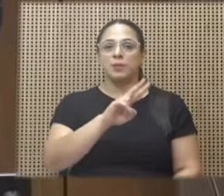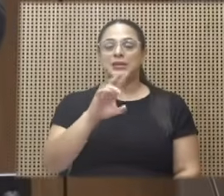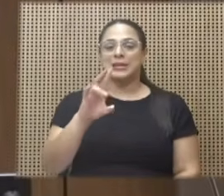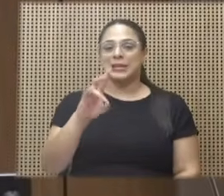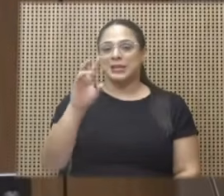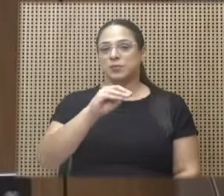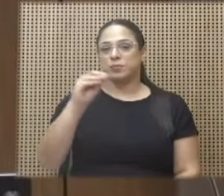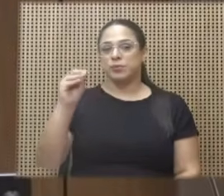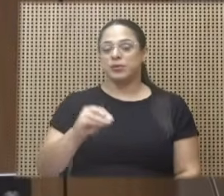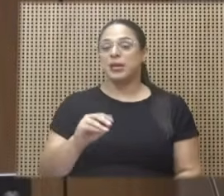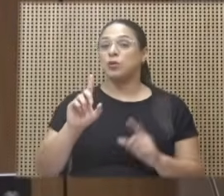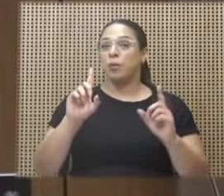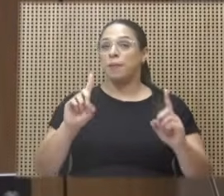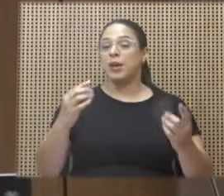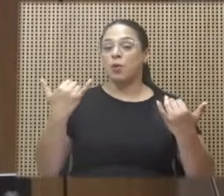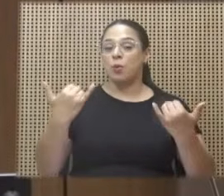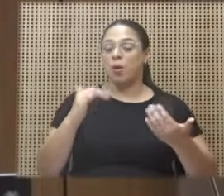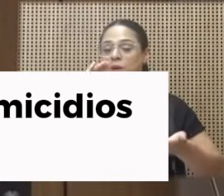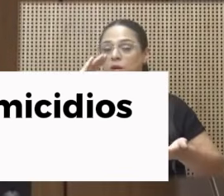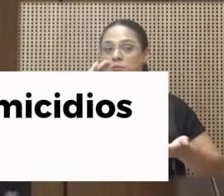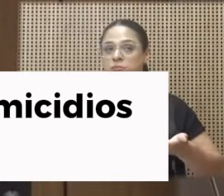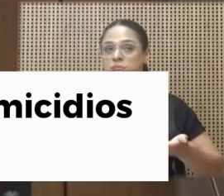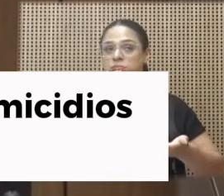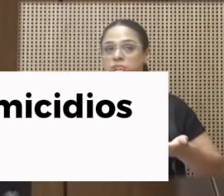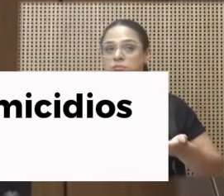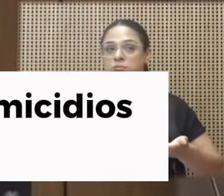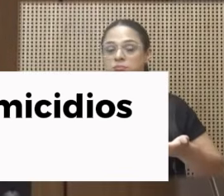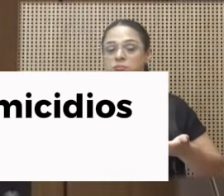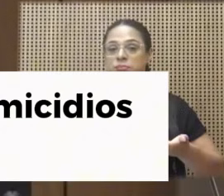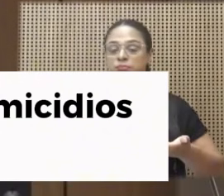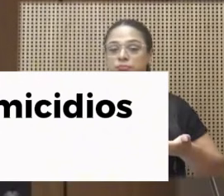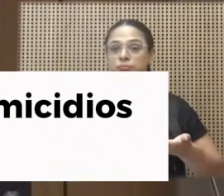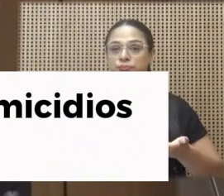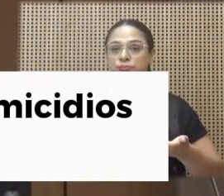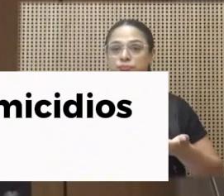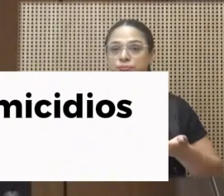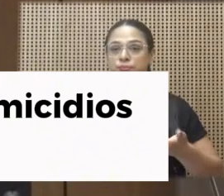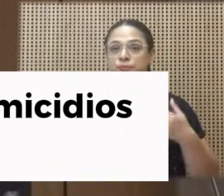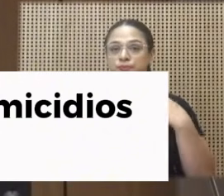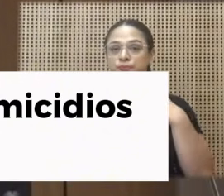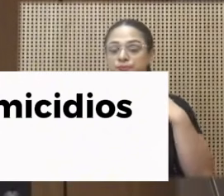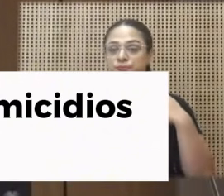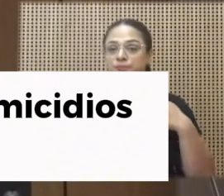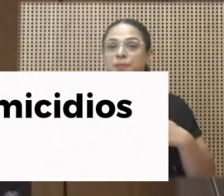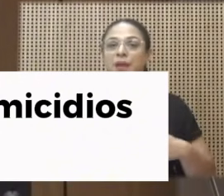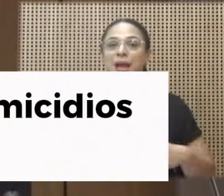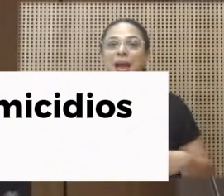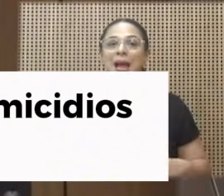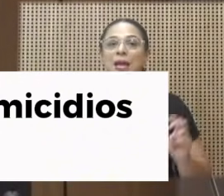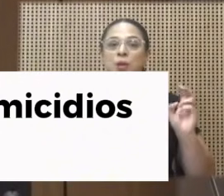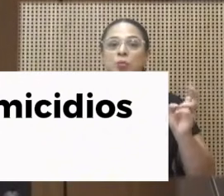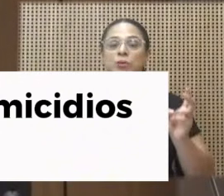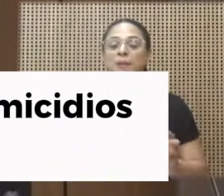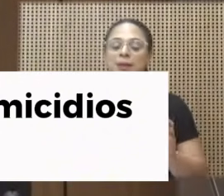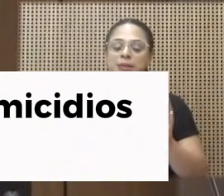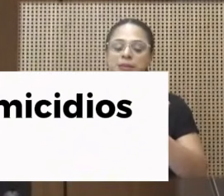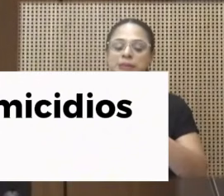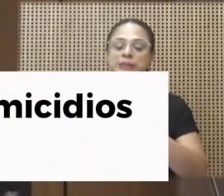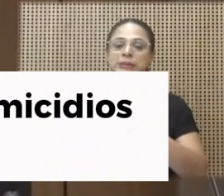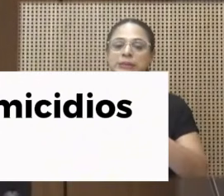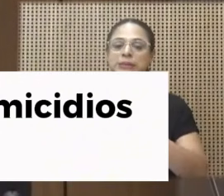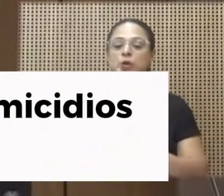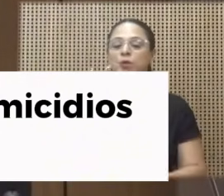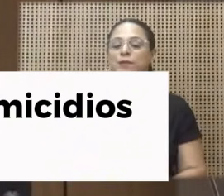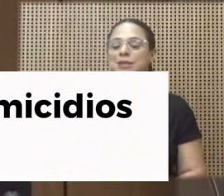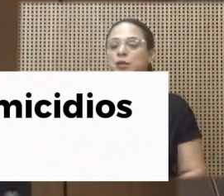Pero vienen disminuyendo. Se aplanó la curva de ascenso. De 906